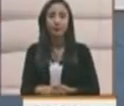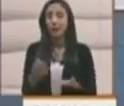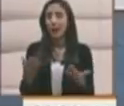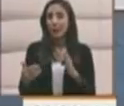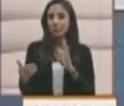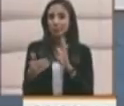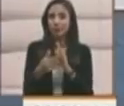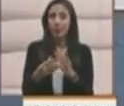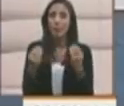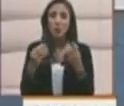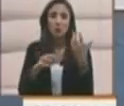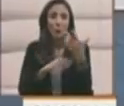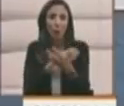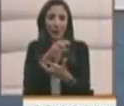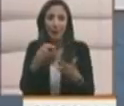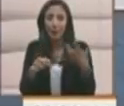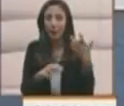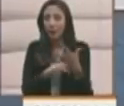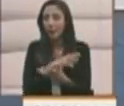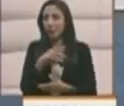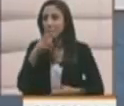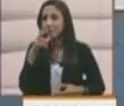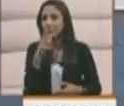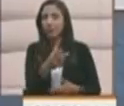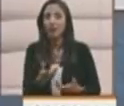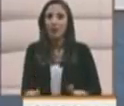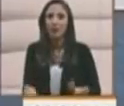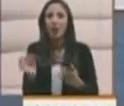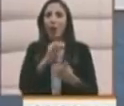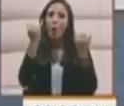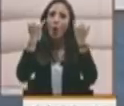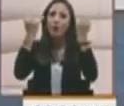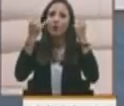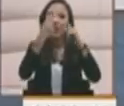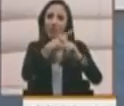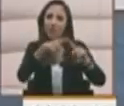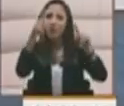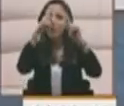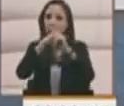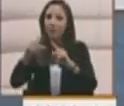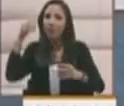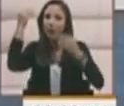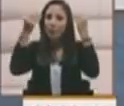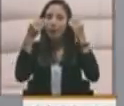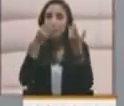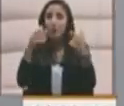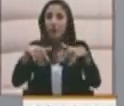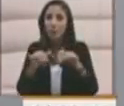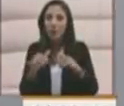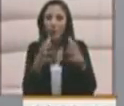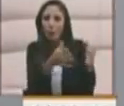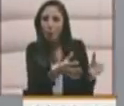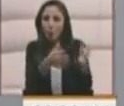contradicciones que puedan existir, por más diferencias que podamos tener nosotros entre venezolanos,